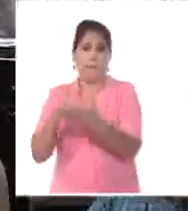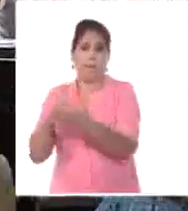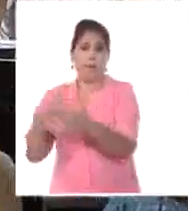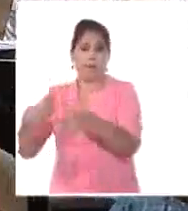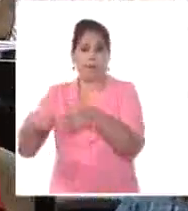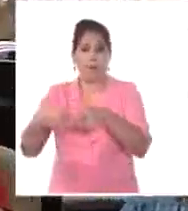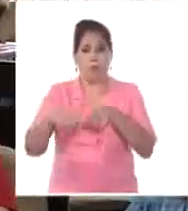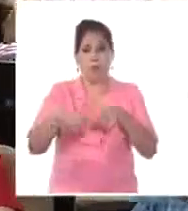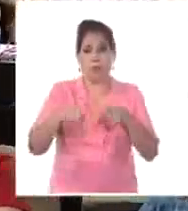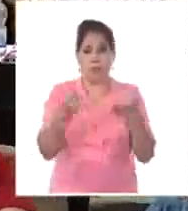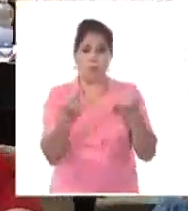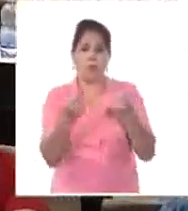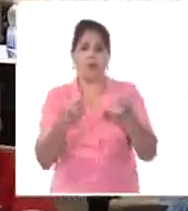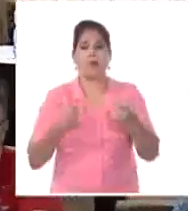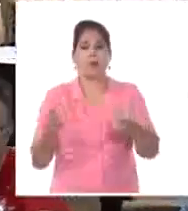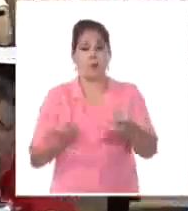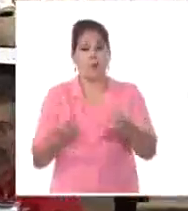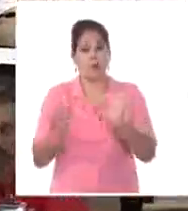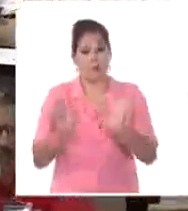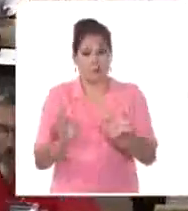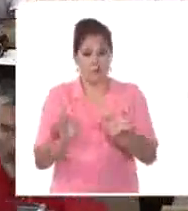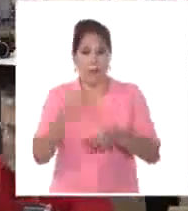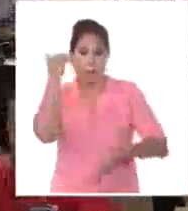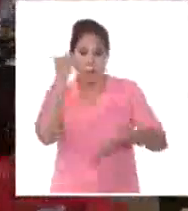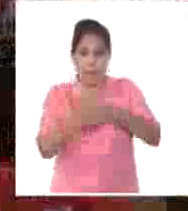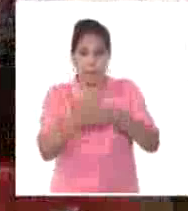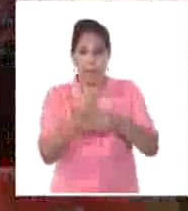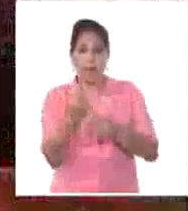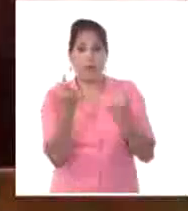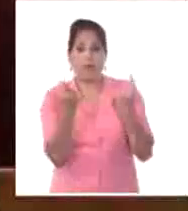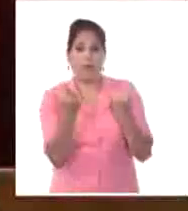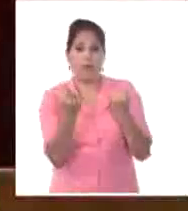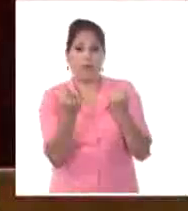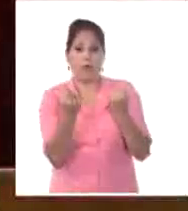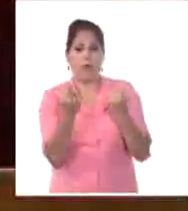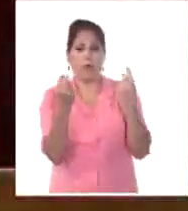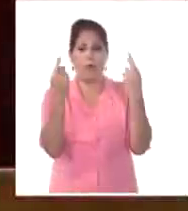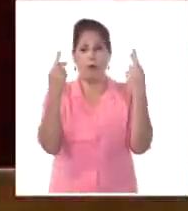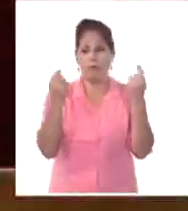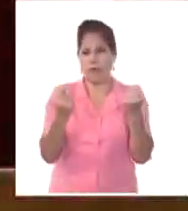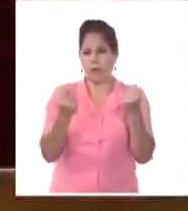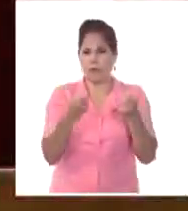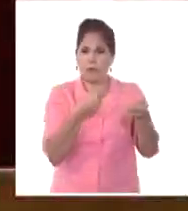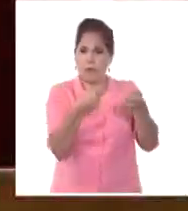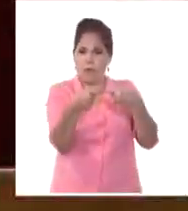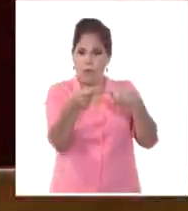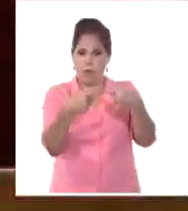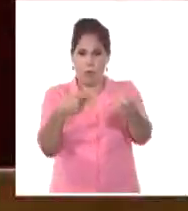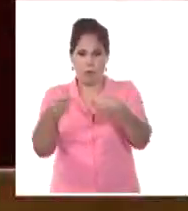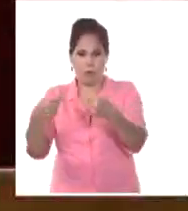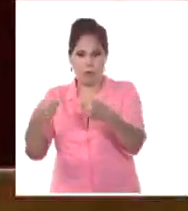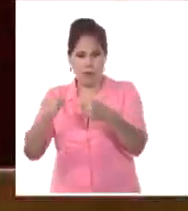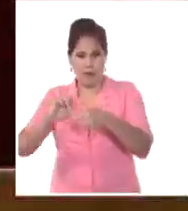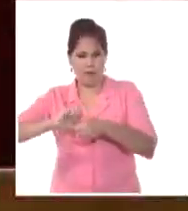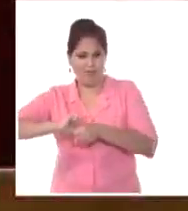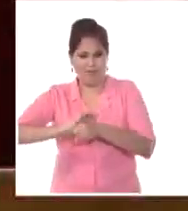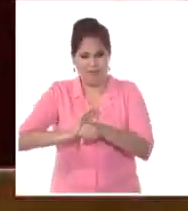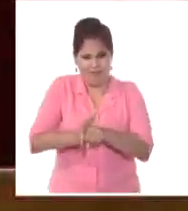mediáticos y guerras. El bloqueo económico, financiero y comercial